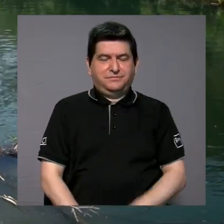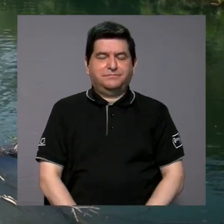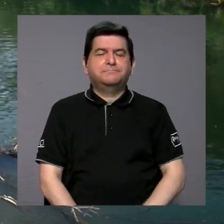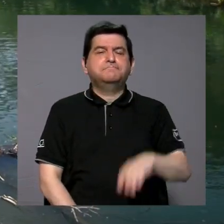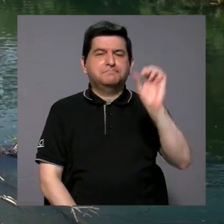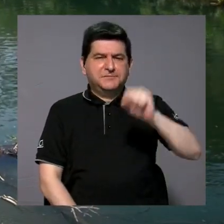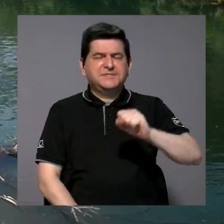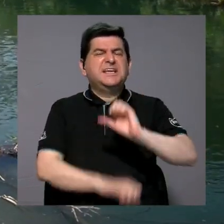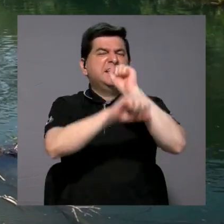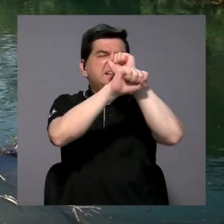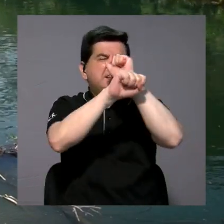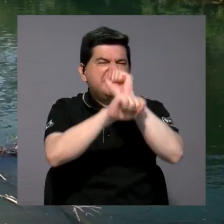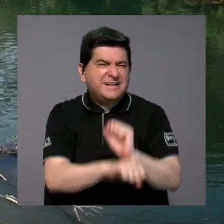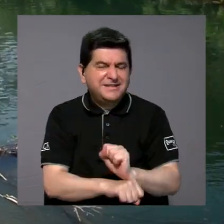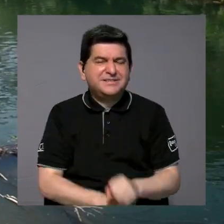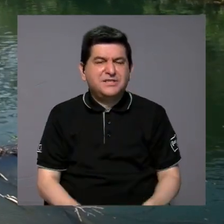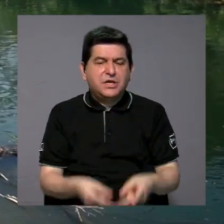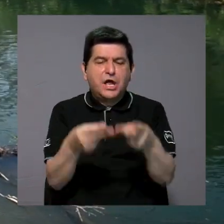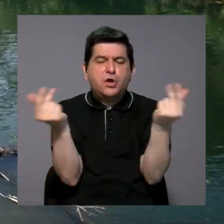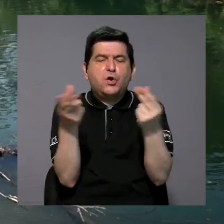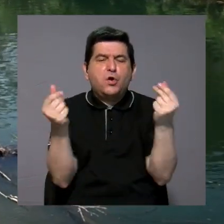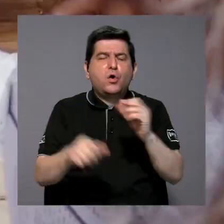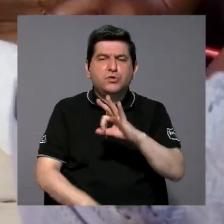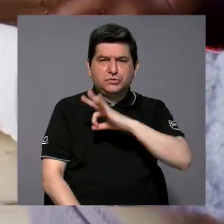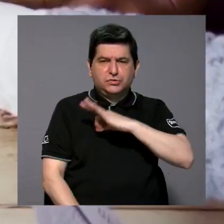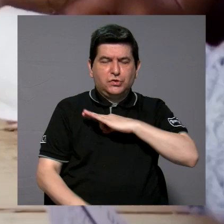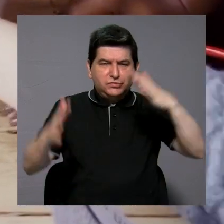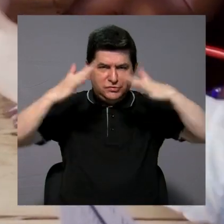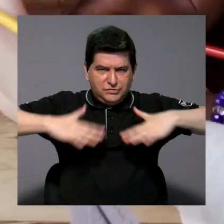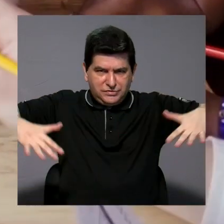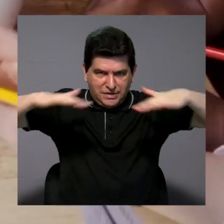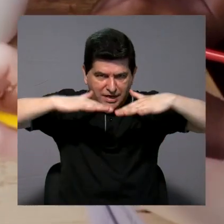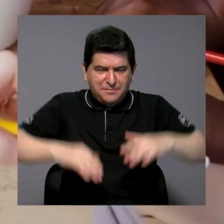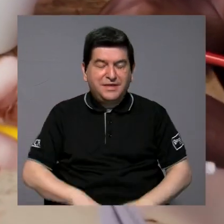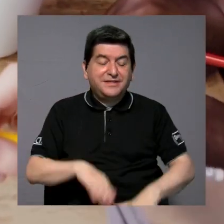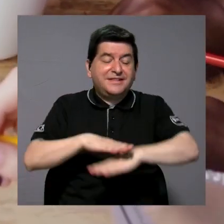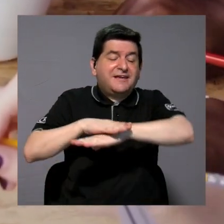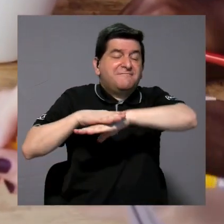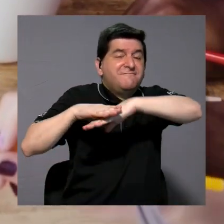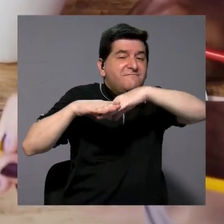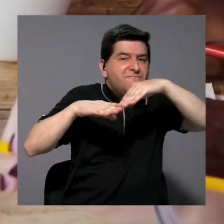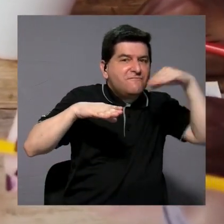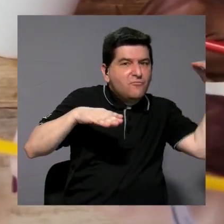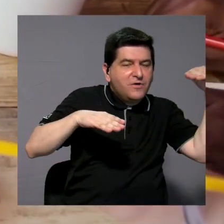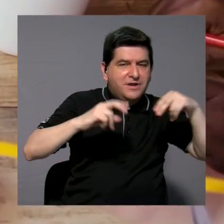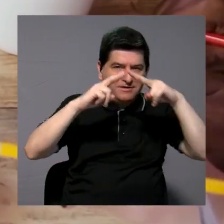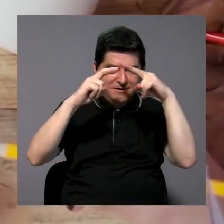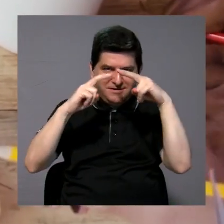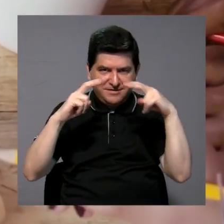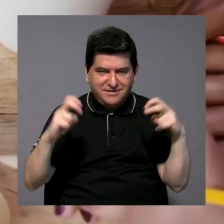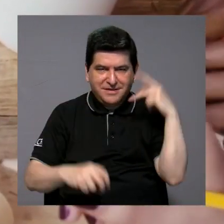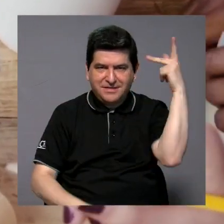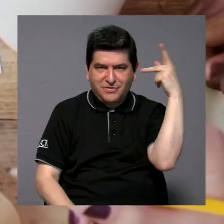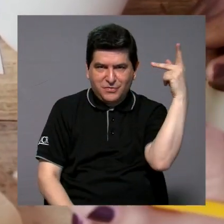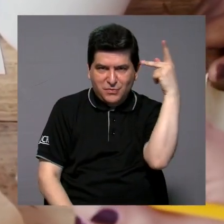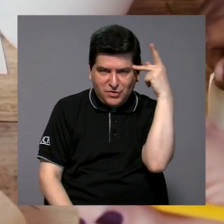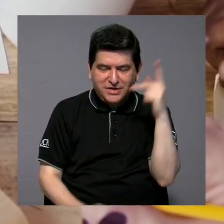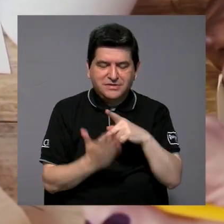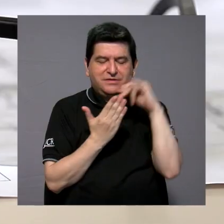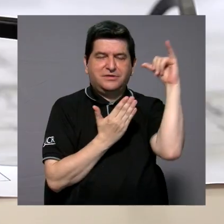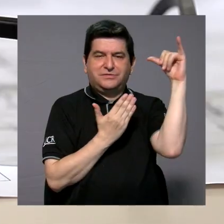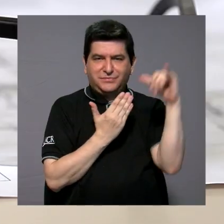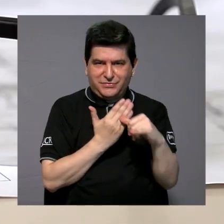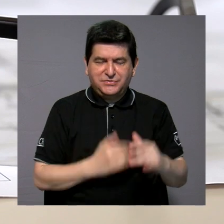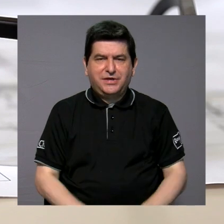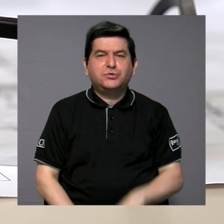Gustavo. Tradicionalmente los costos y los beneficios ambientales se han quedado fuera de los análisis de políticas y proyectos.